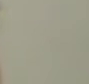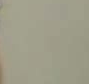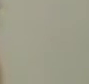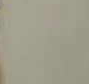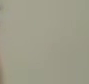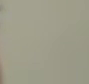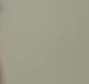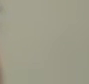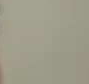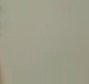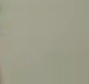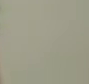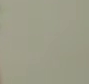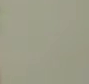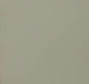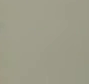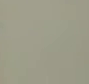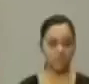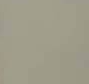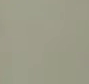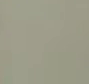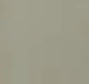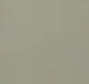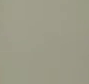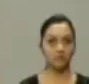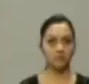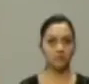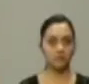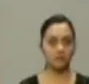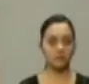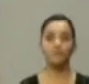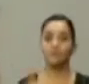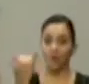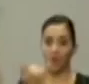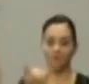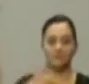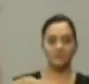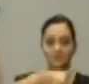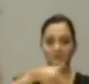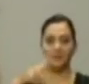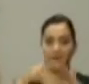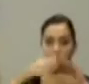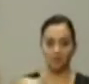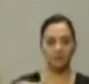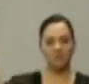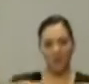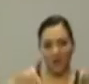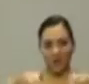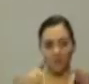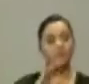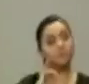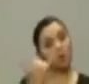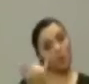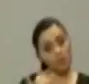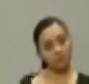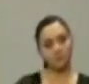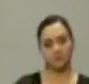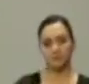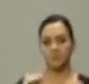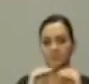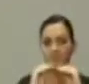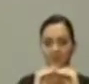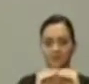día Colimes Olmedo junto a otras autoridades, pero dejemos que sea el jefe de Estado quien en sus propias palabras nos dé detalles de todas